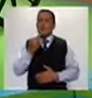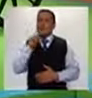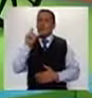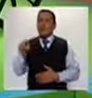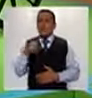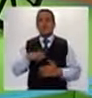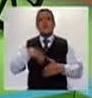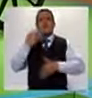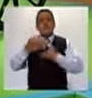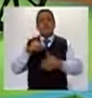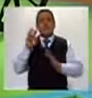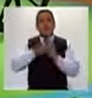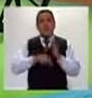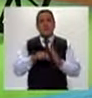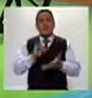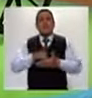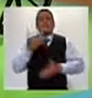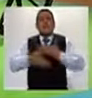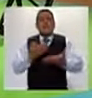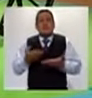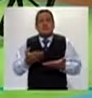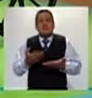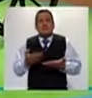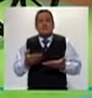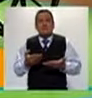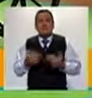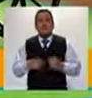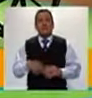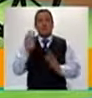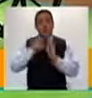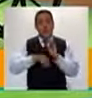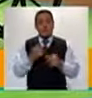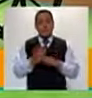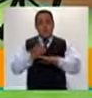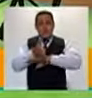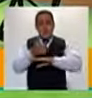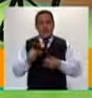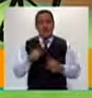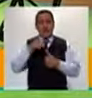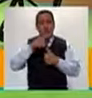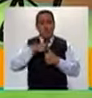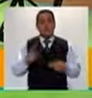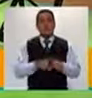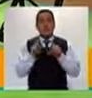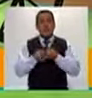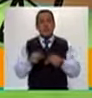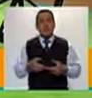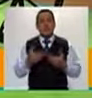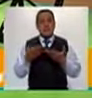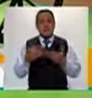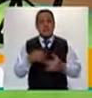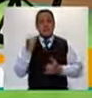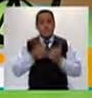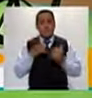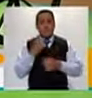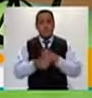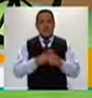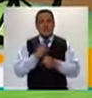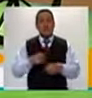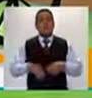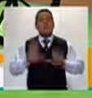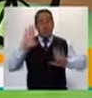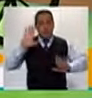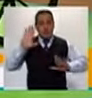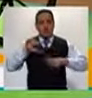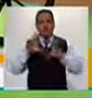del programa piloto tumbes que sigue que más hay del programa piloto tumbes accesible viene bueno a fines de este año el compromiso